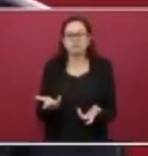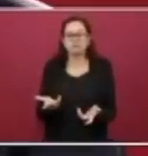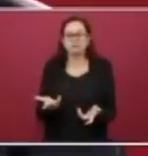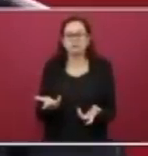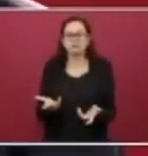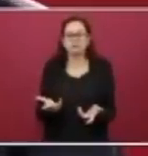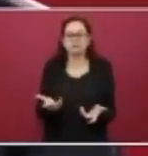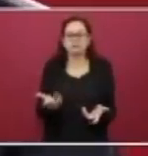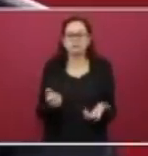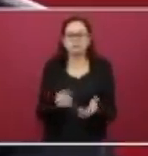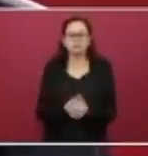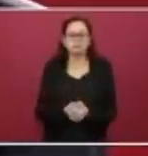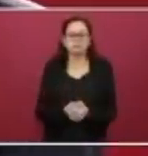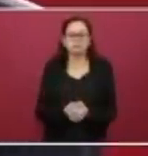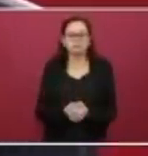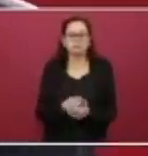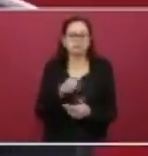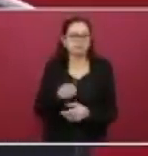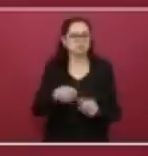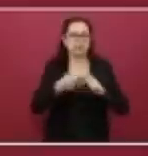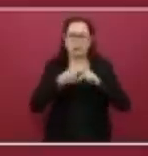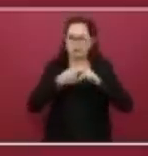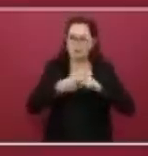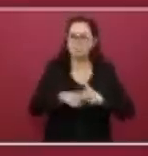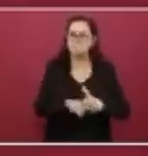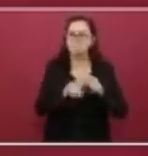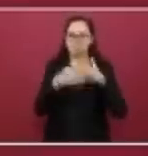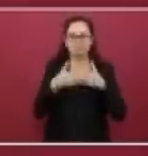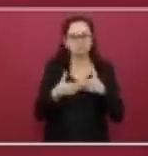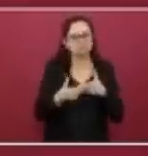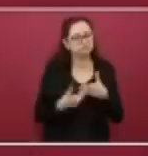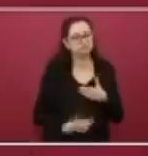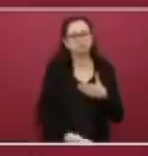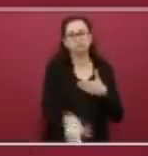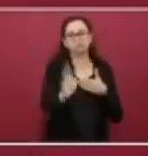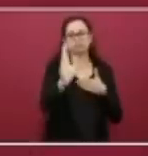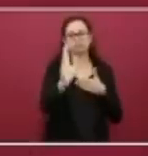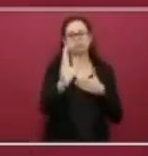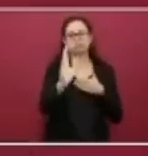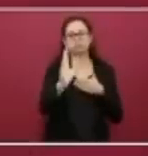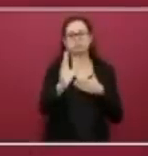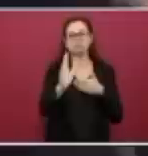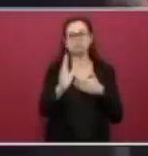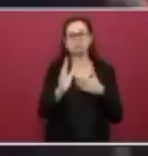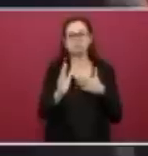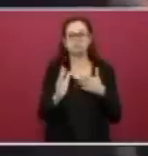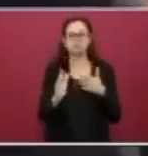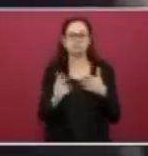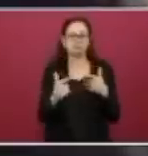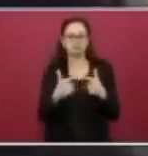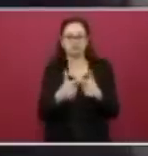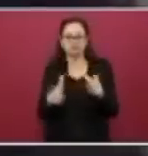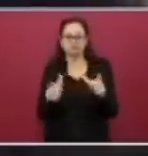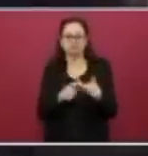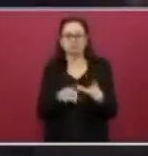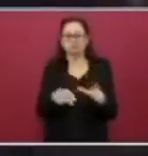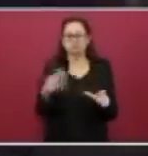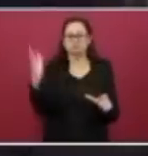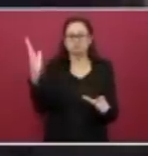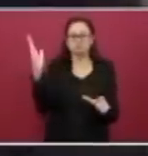desde el sufrimiento de la gente y un distintivo era